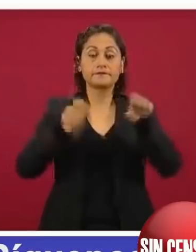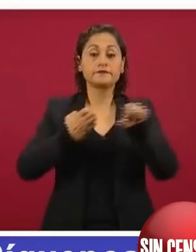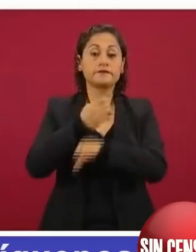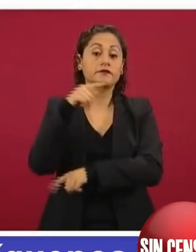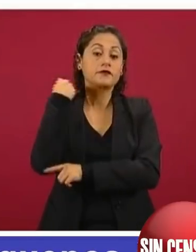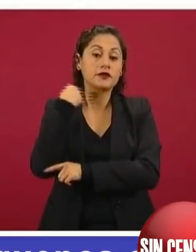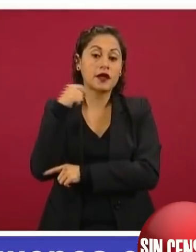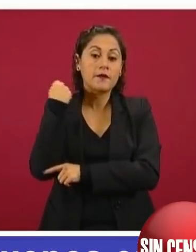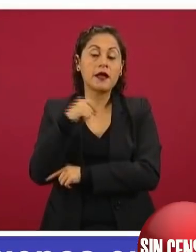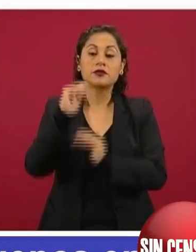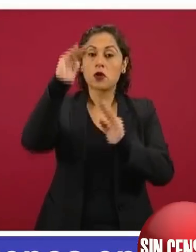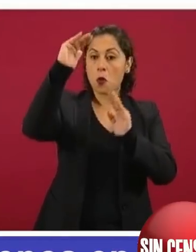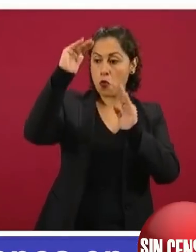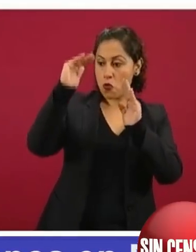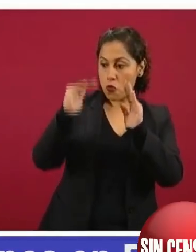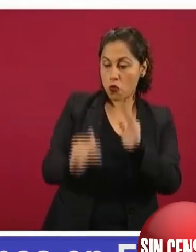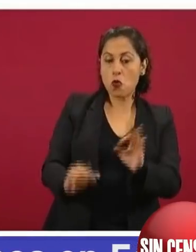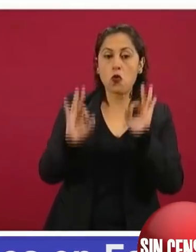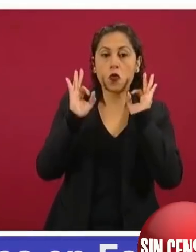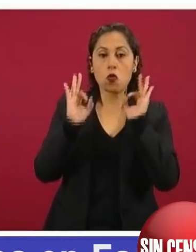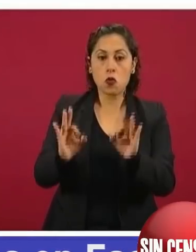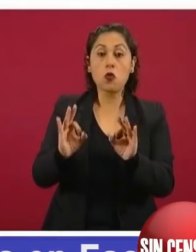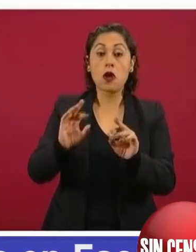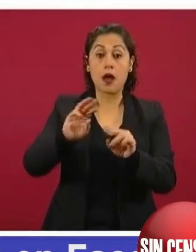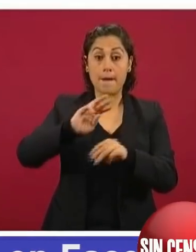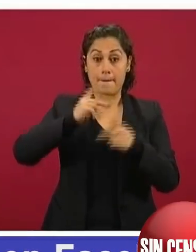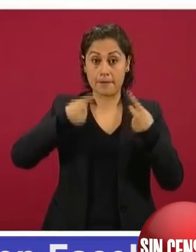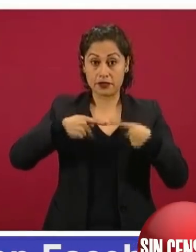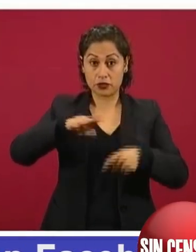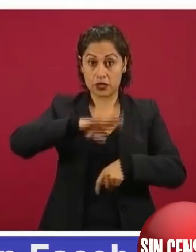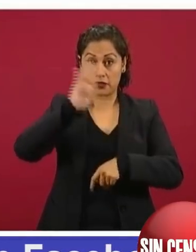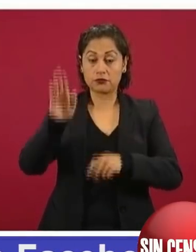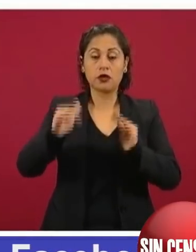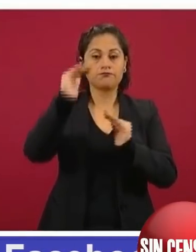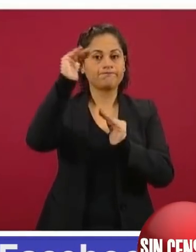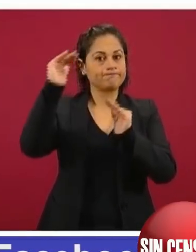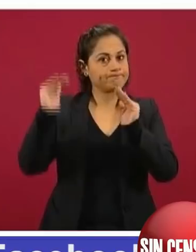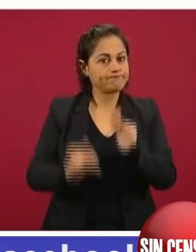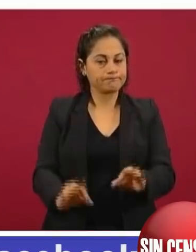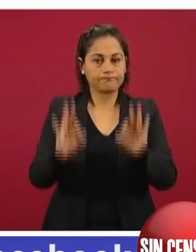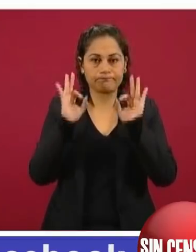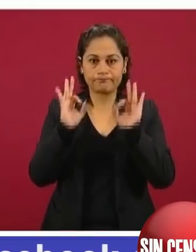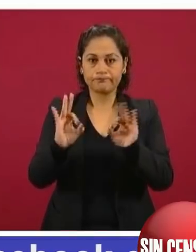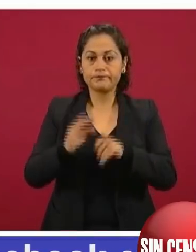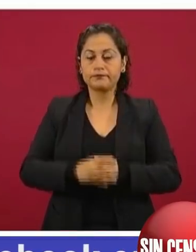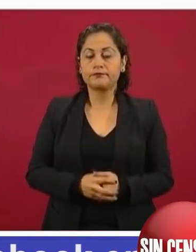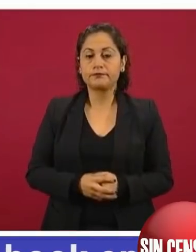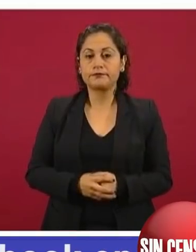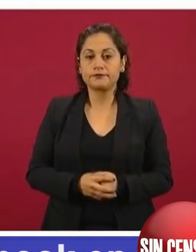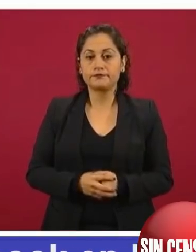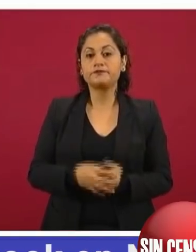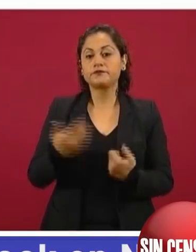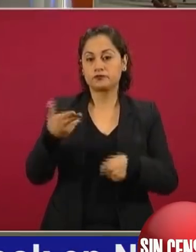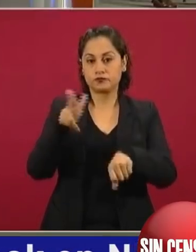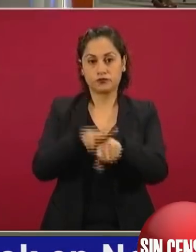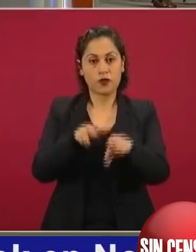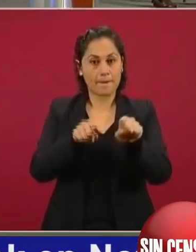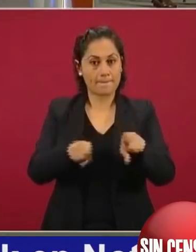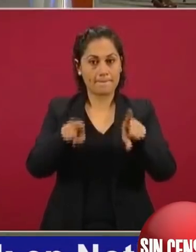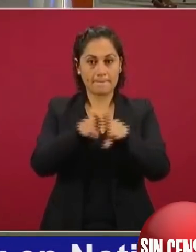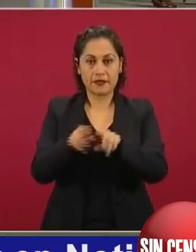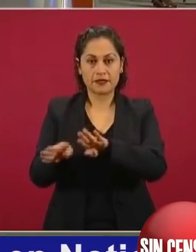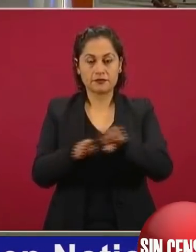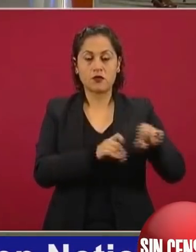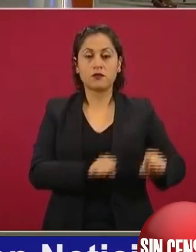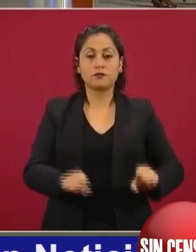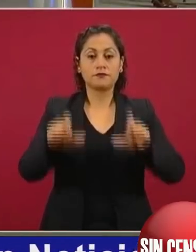30, ven ustedes la mortalidad también cómo ha reducido de manera importante. y la hospitalización. La siguiente.